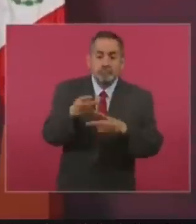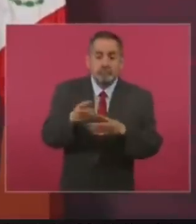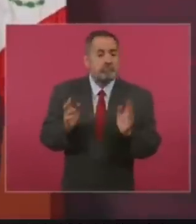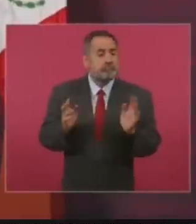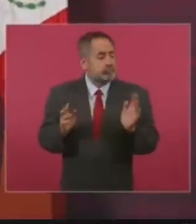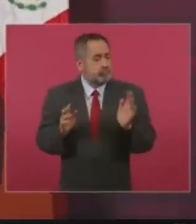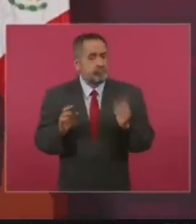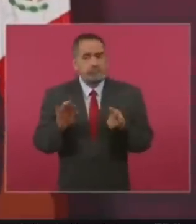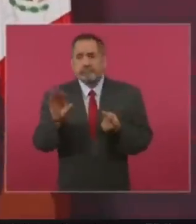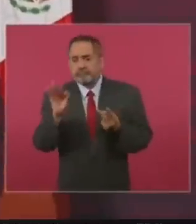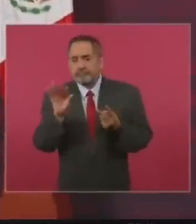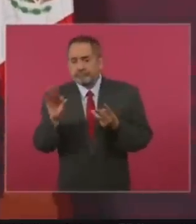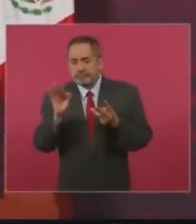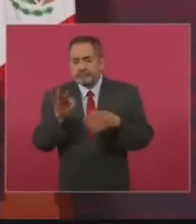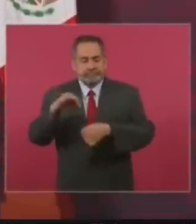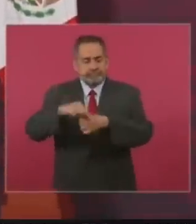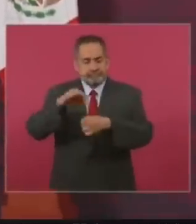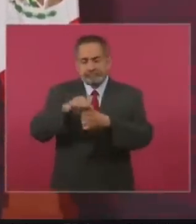autoridades